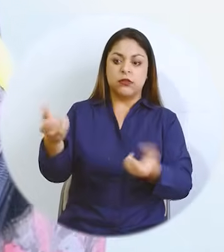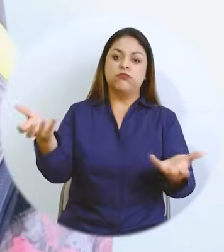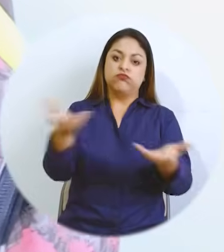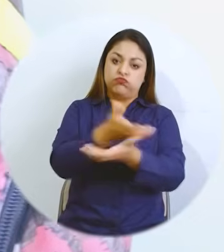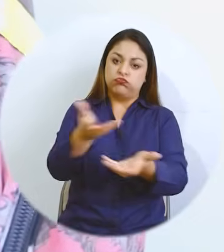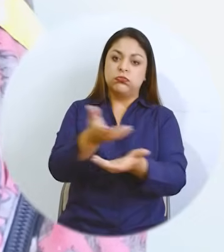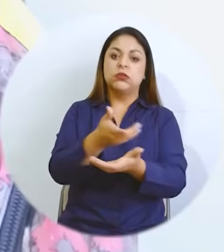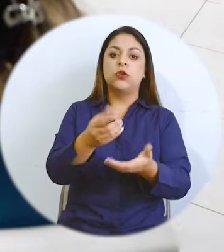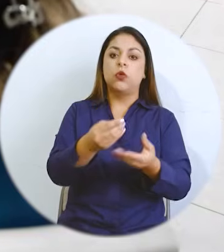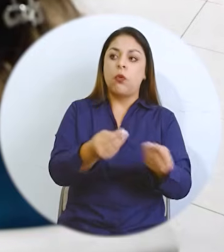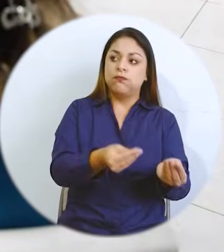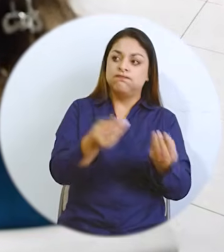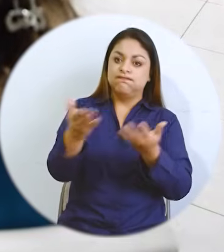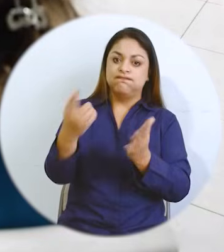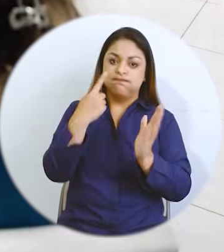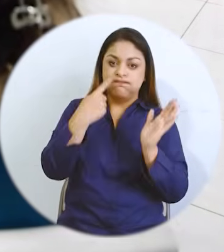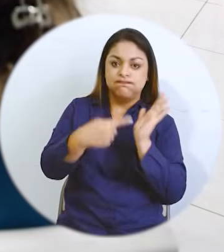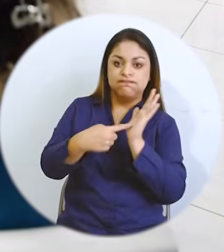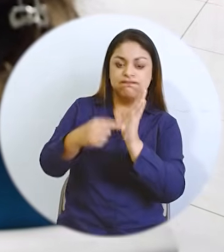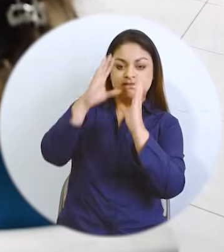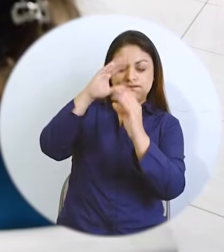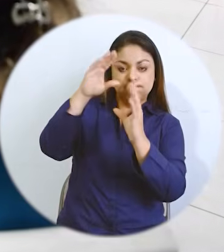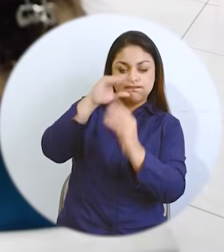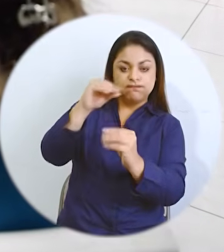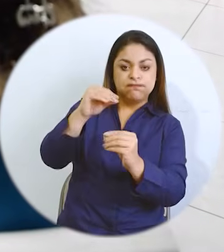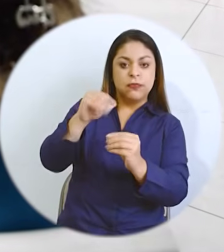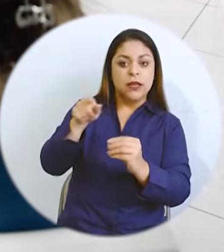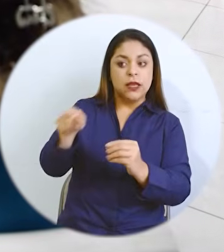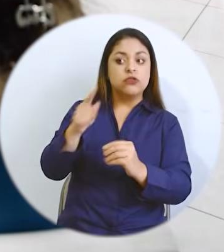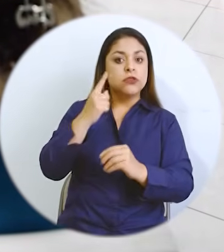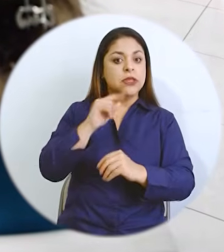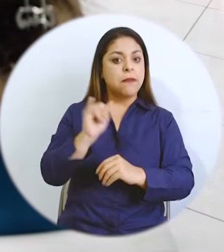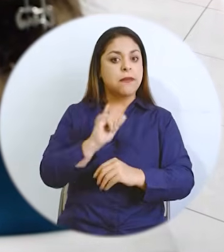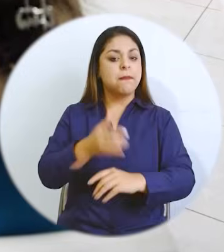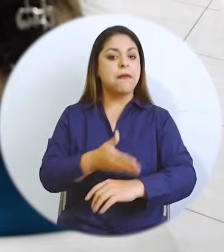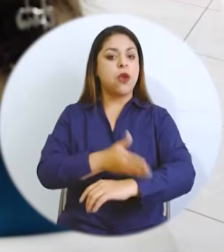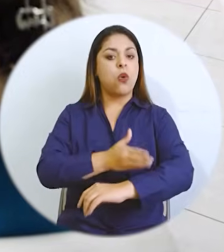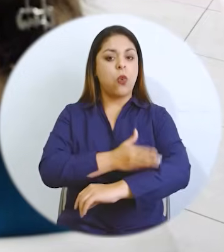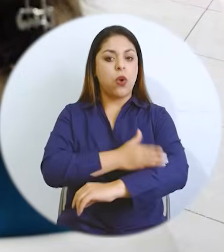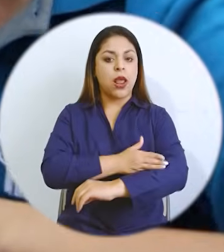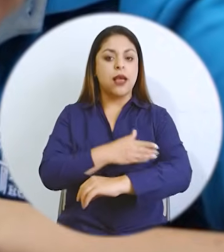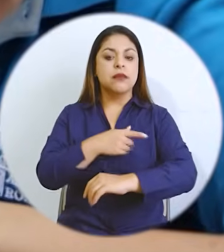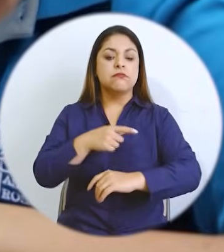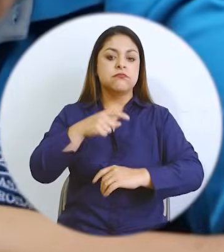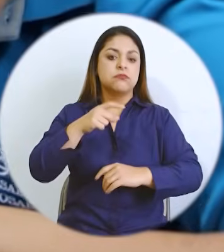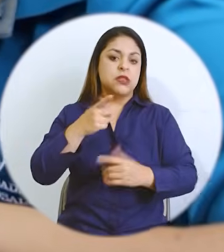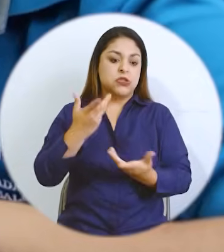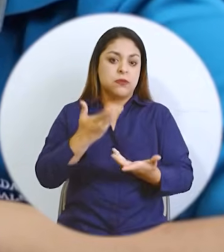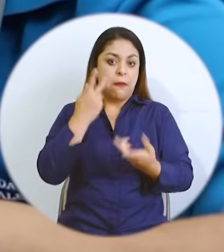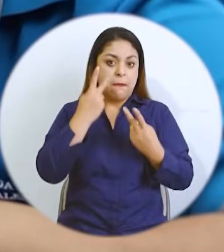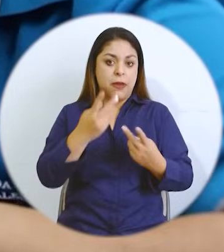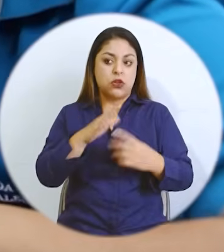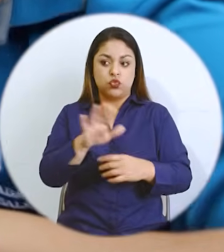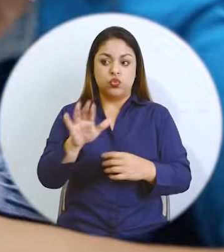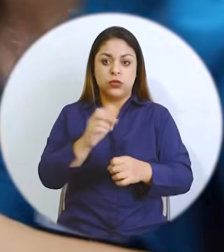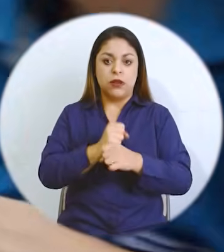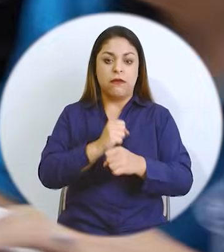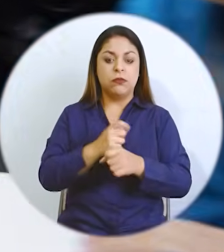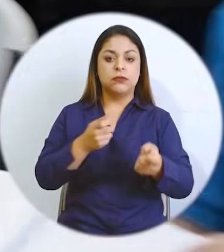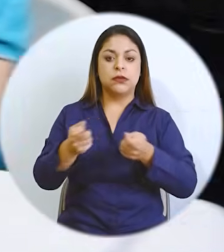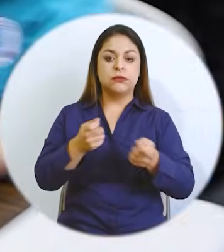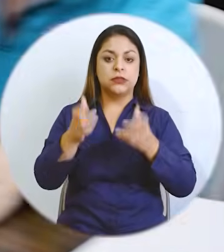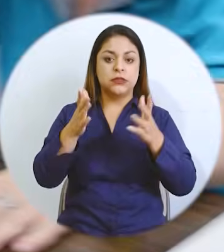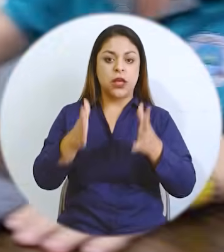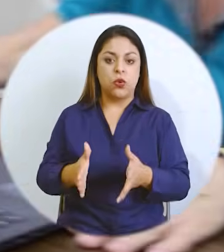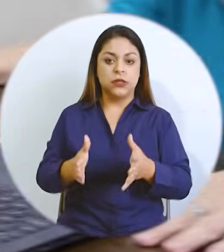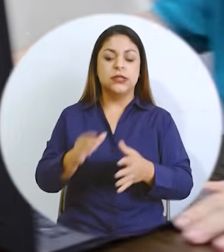caso, como parte de la mejora que han estado realizando ellos, se ve también mucho el trabajo de administradores y administradoras que